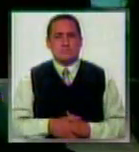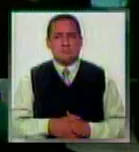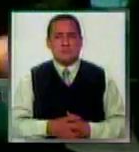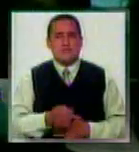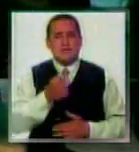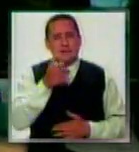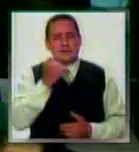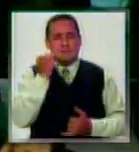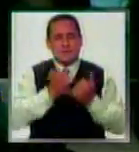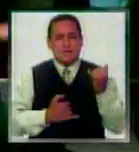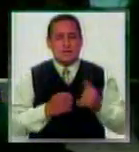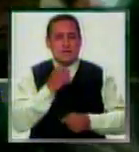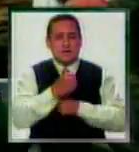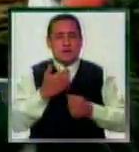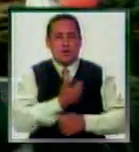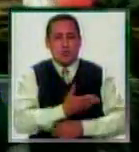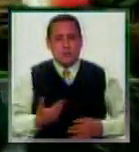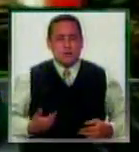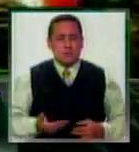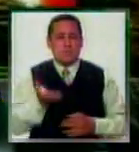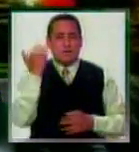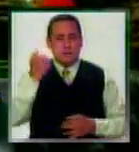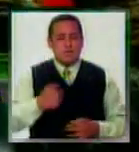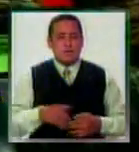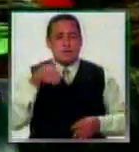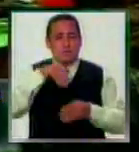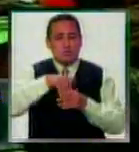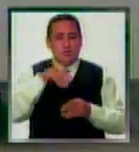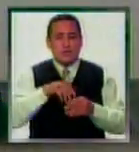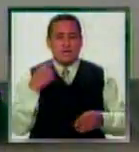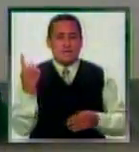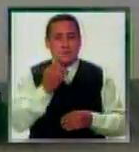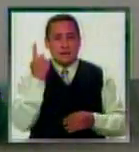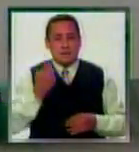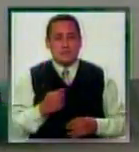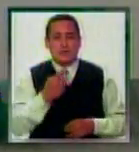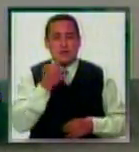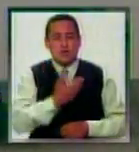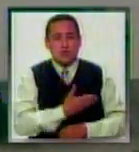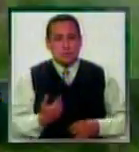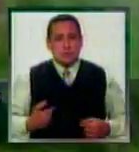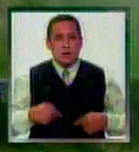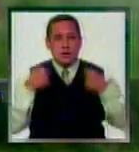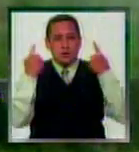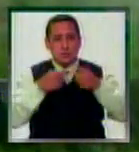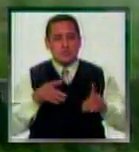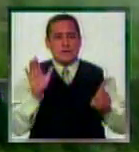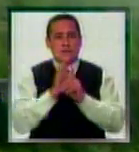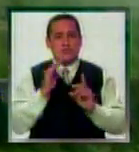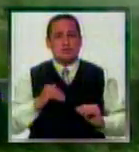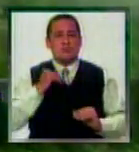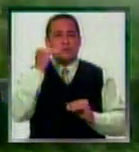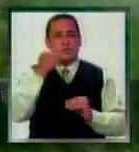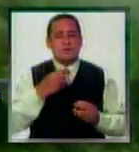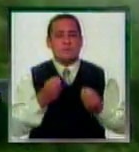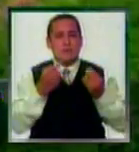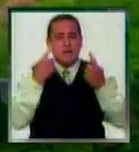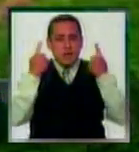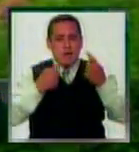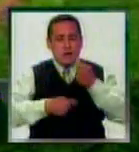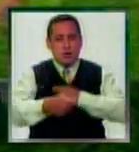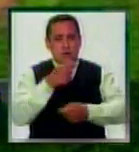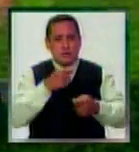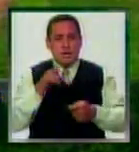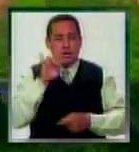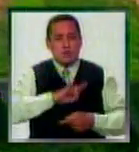Casi a finales del gobierno pasado y como antesala de las elecciones generales, el Estado decidió emitir un decreto supremo para renegociar el